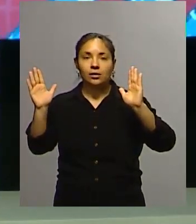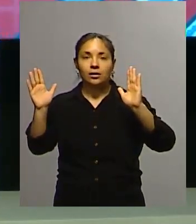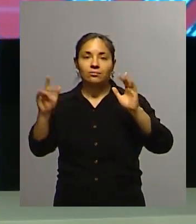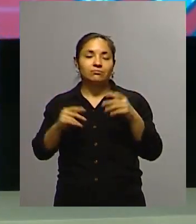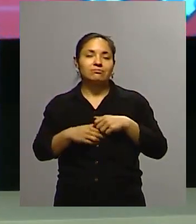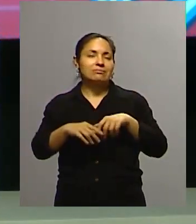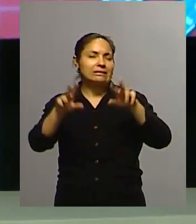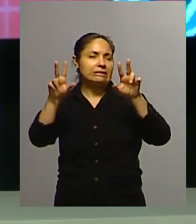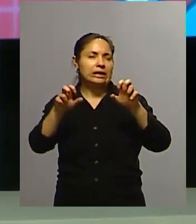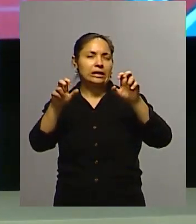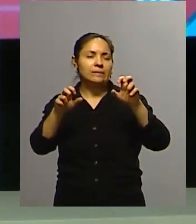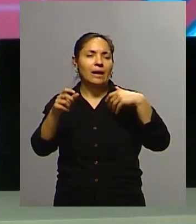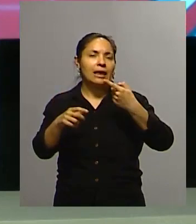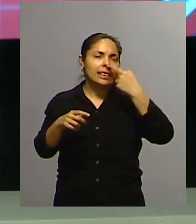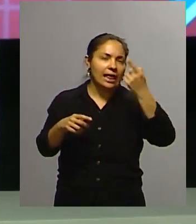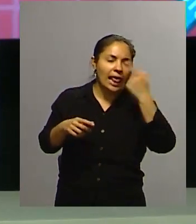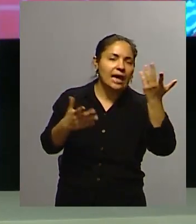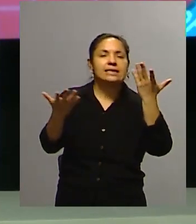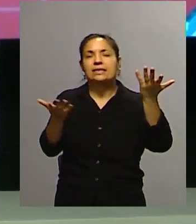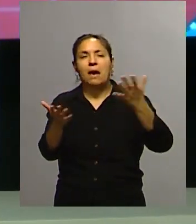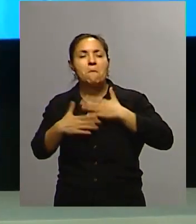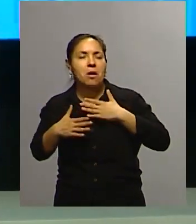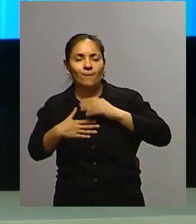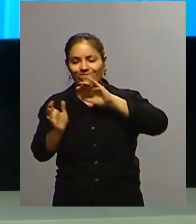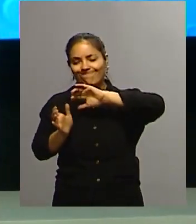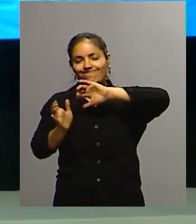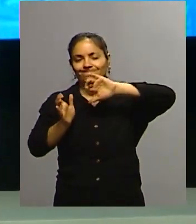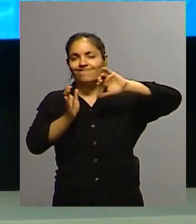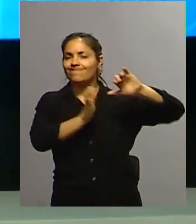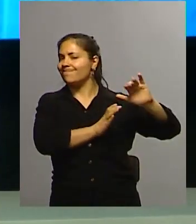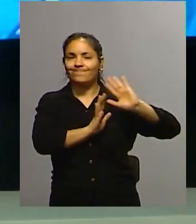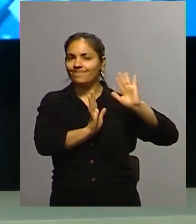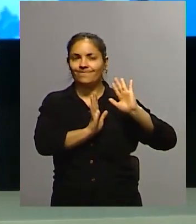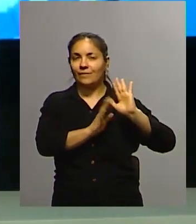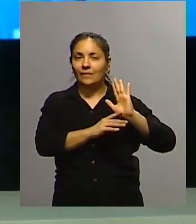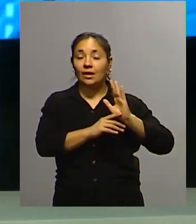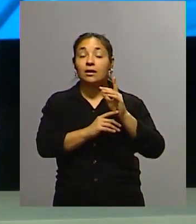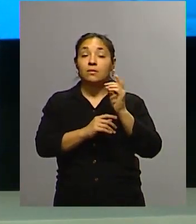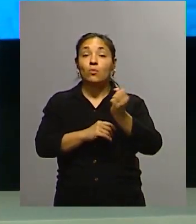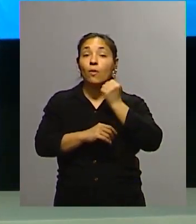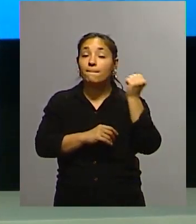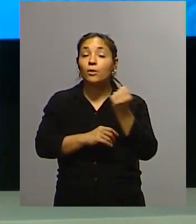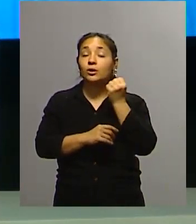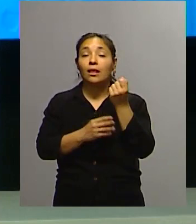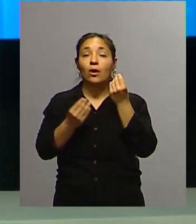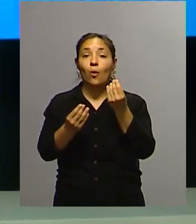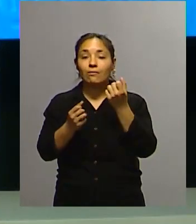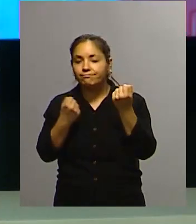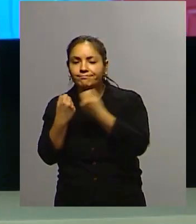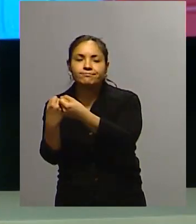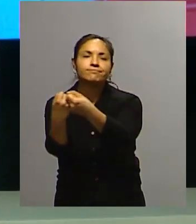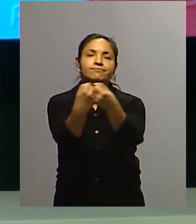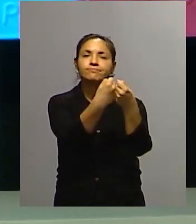despojarnos de los intereses propios y intentar lograr un